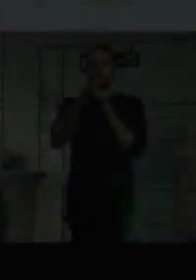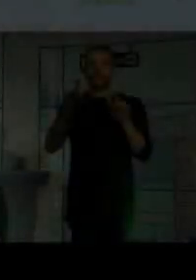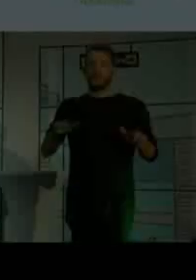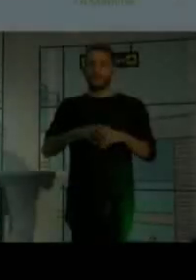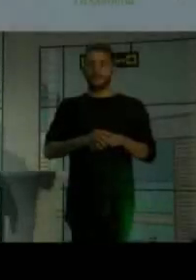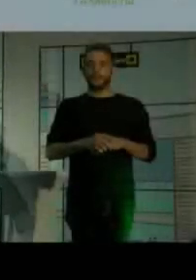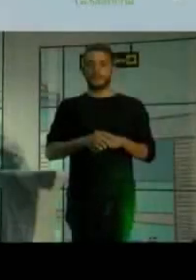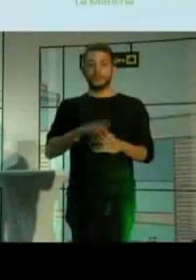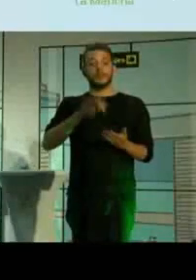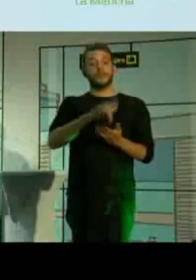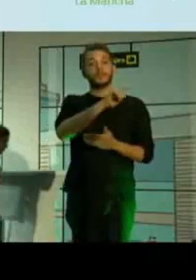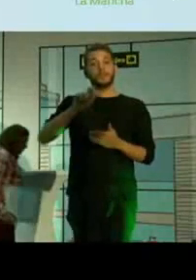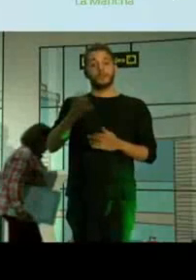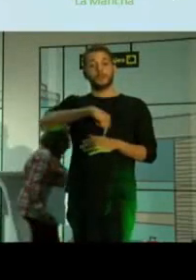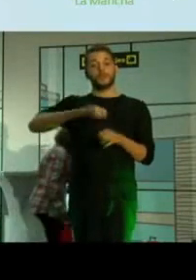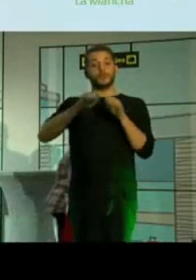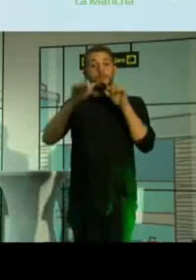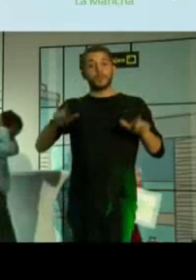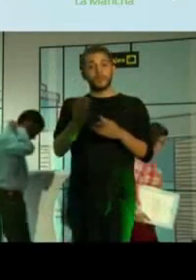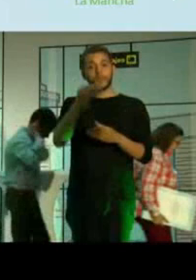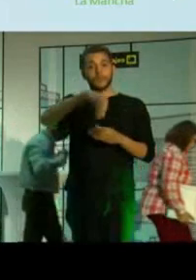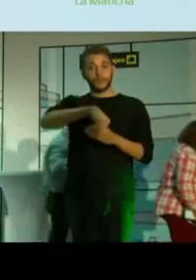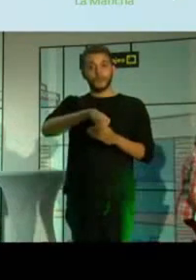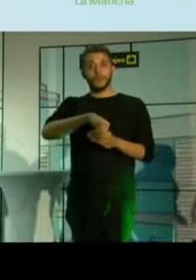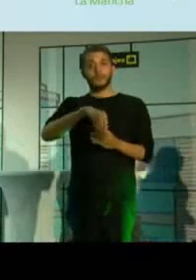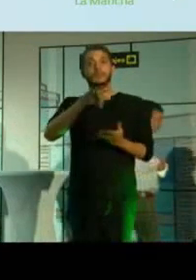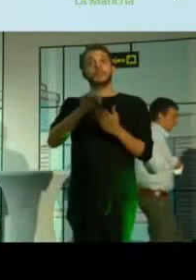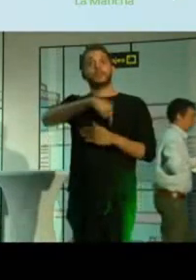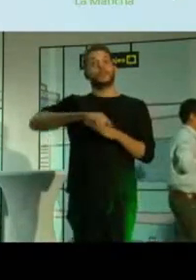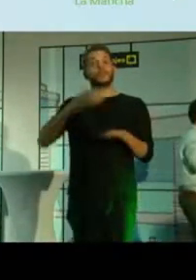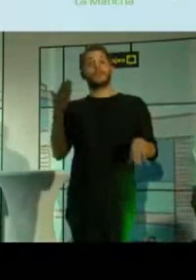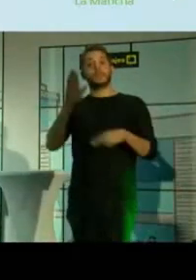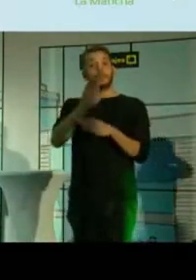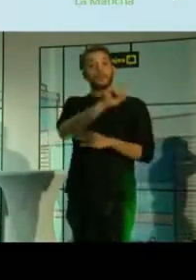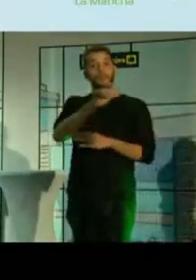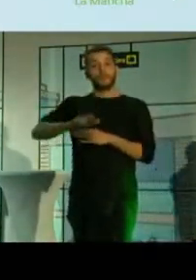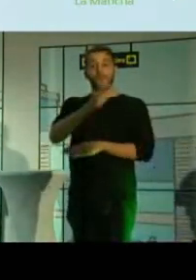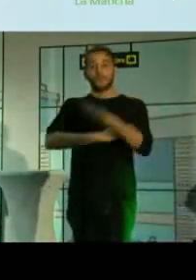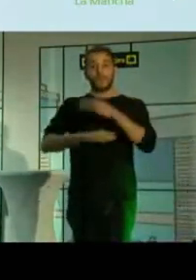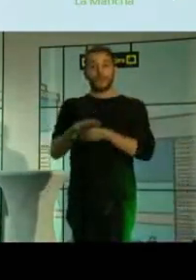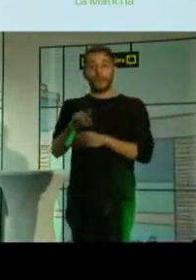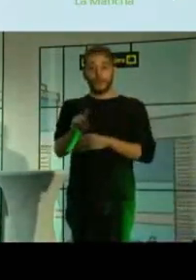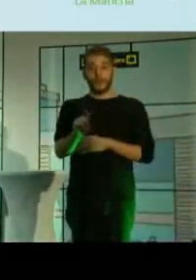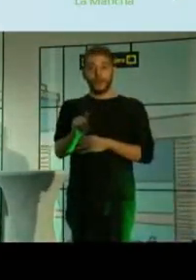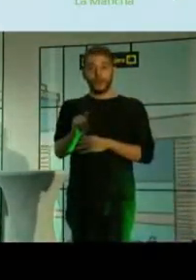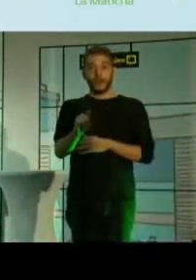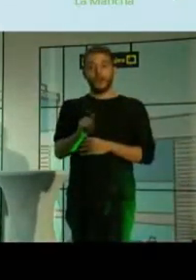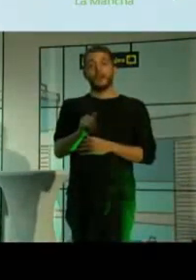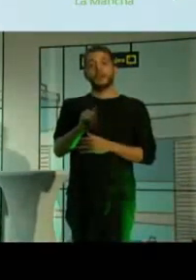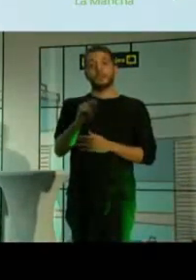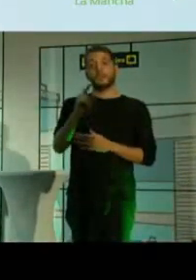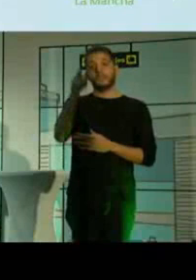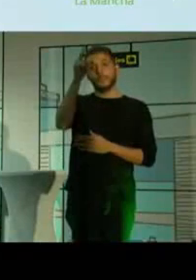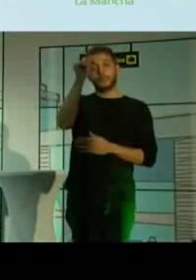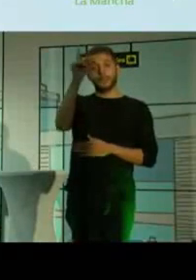las personas que componemos esta plataforma y representamos a las personas con discapacidad intelectual de